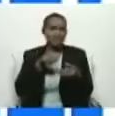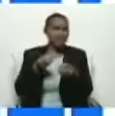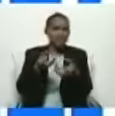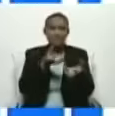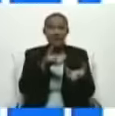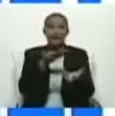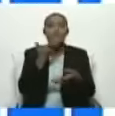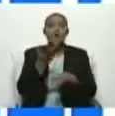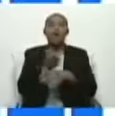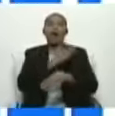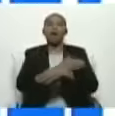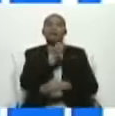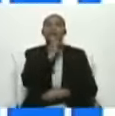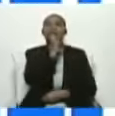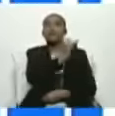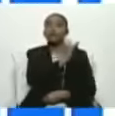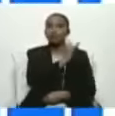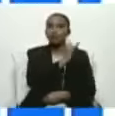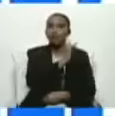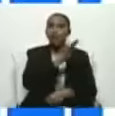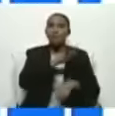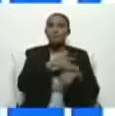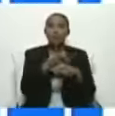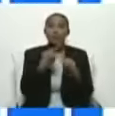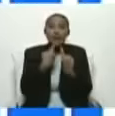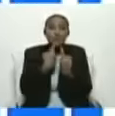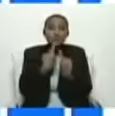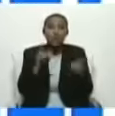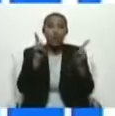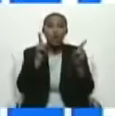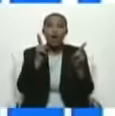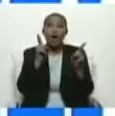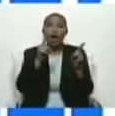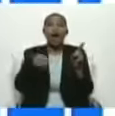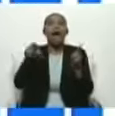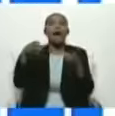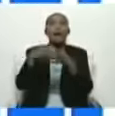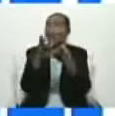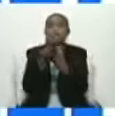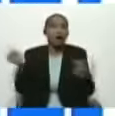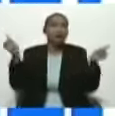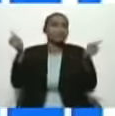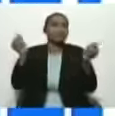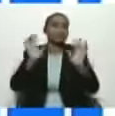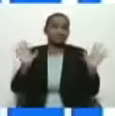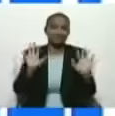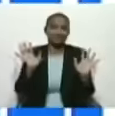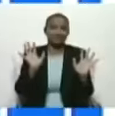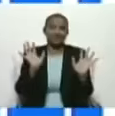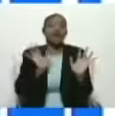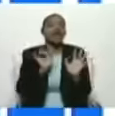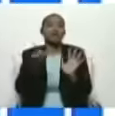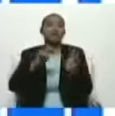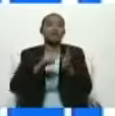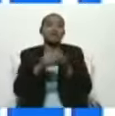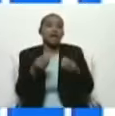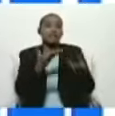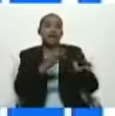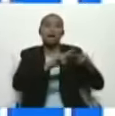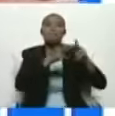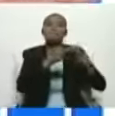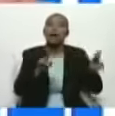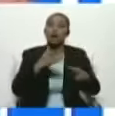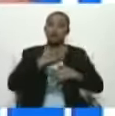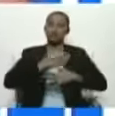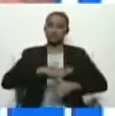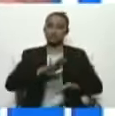yugularlos, porque de esa manera toda la población se hace aliada en el combate por la paz. Porque